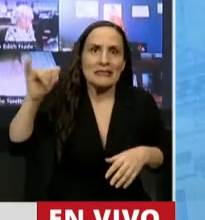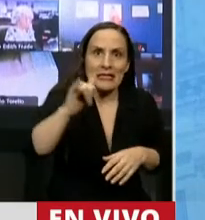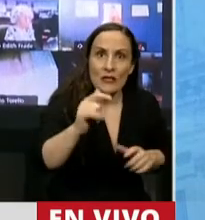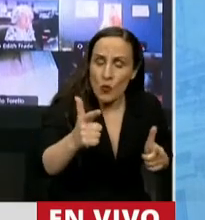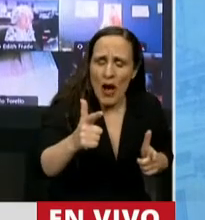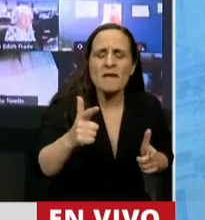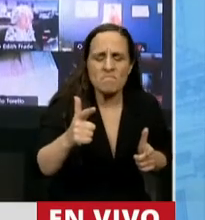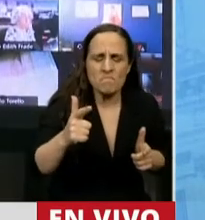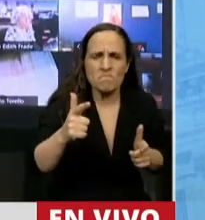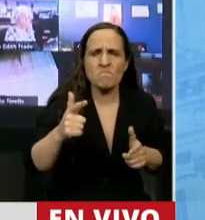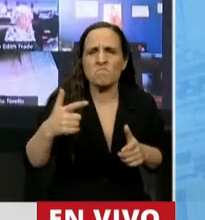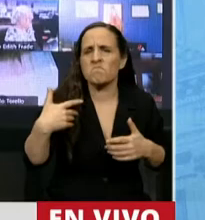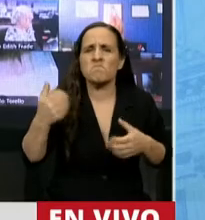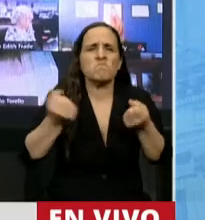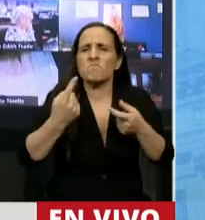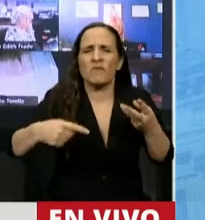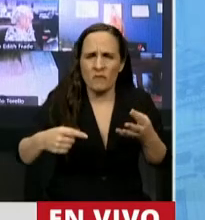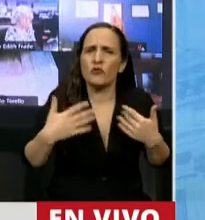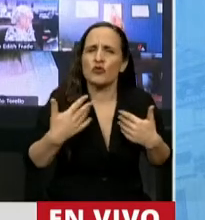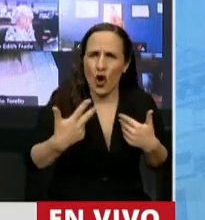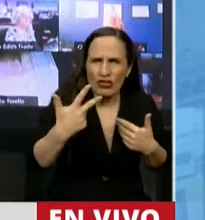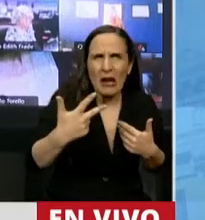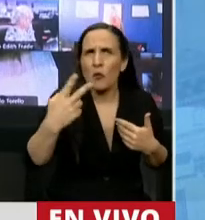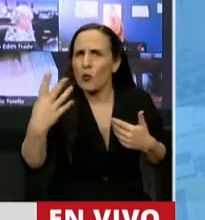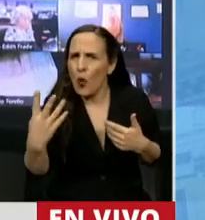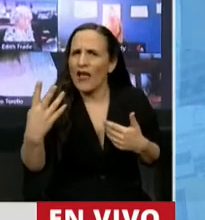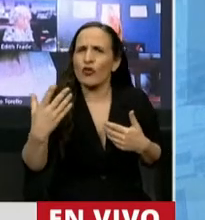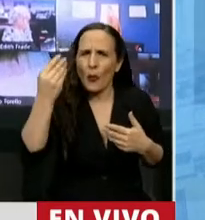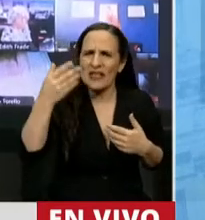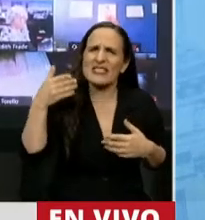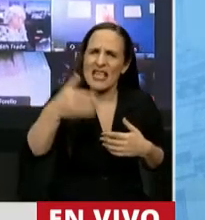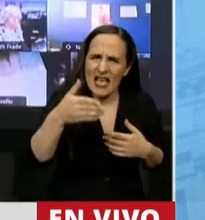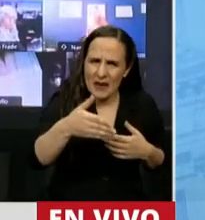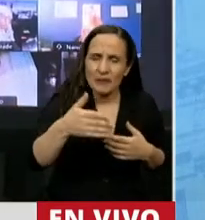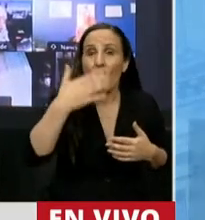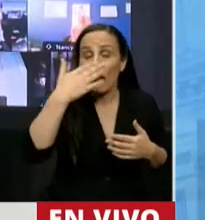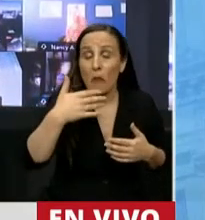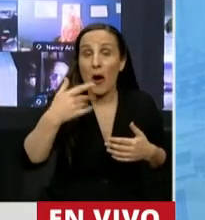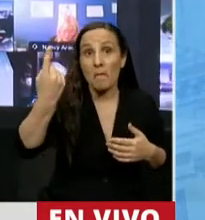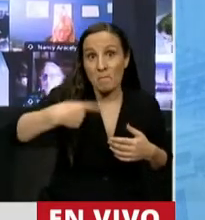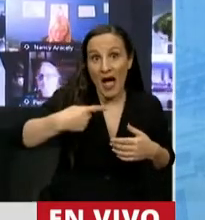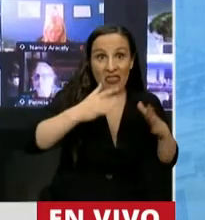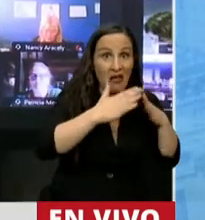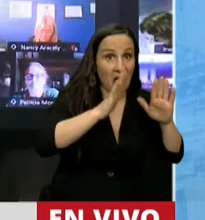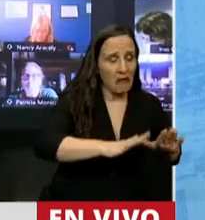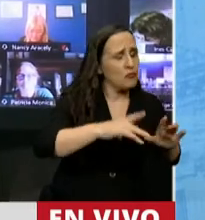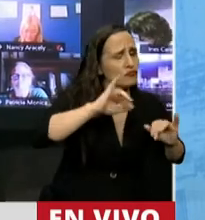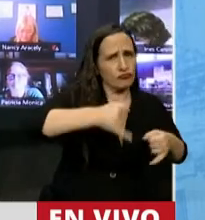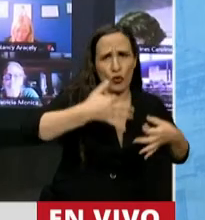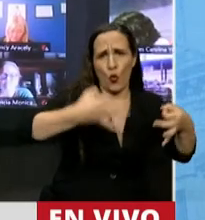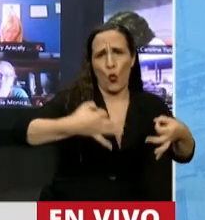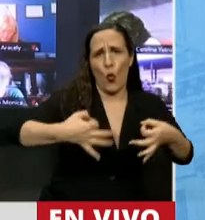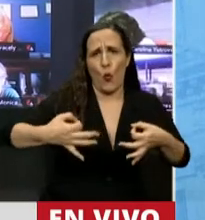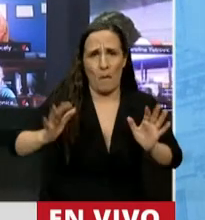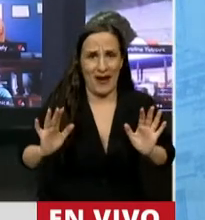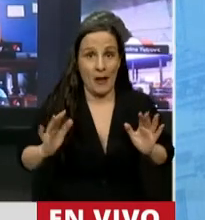sea, lo hice, y lo hice en 3 y 4 oportunidades, y después cumplí los aislamientos que se me imponían. Porque entiendo